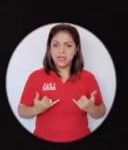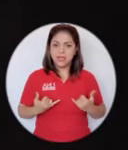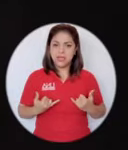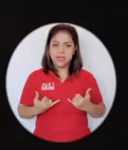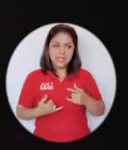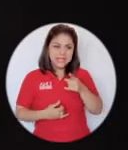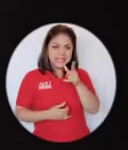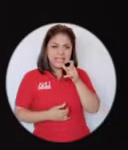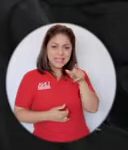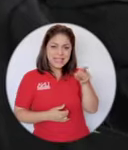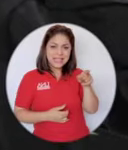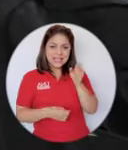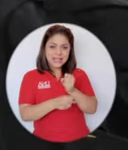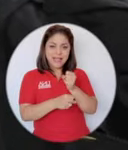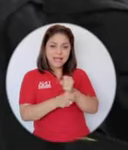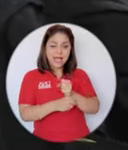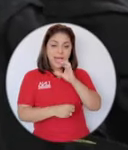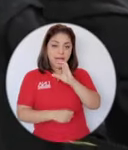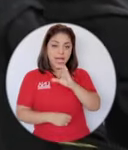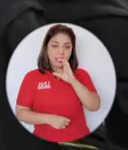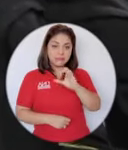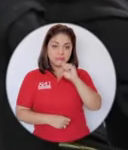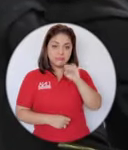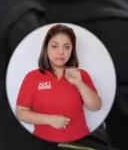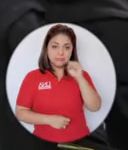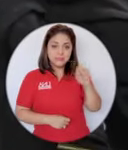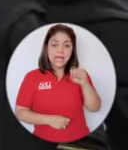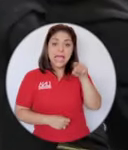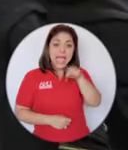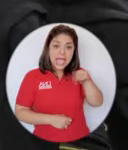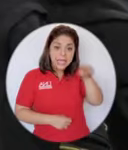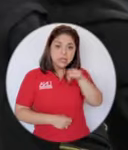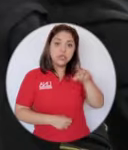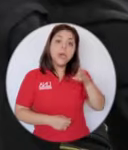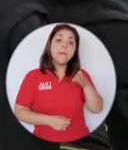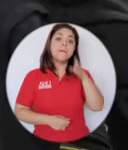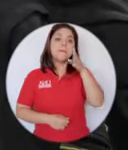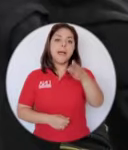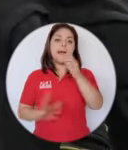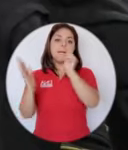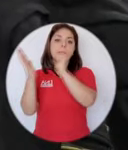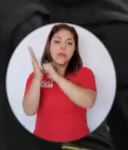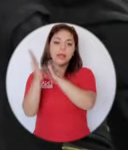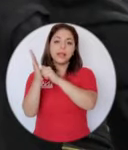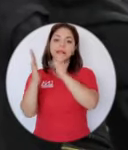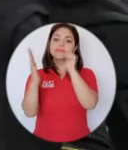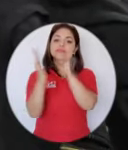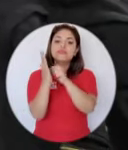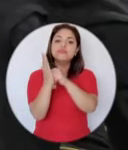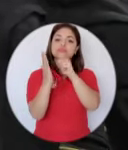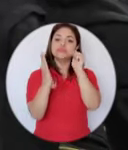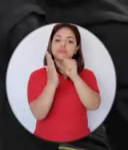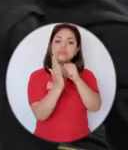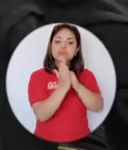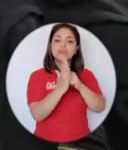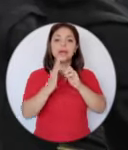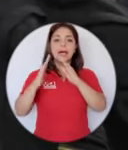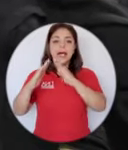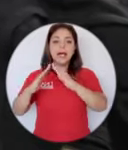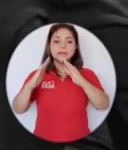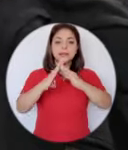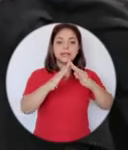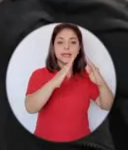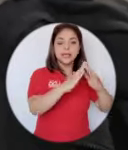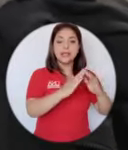ATAPs, ¿sí?, estas personas que trabajan para la Caja Costarricense de Seguro Social, van puerta por puerta a